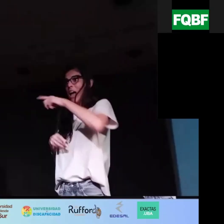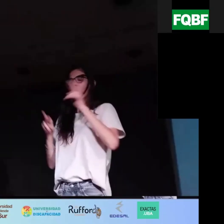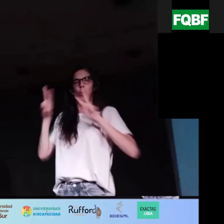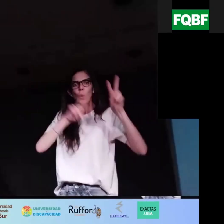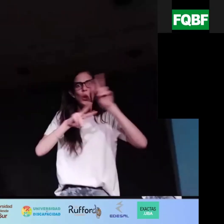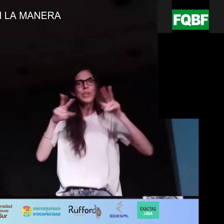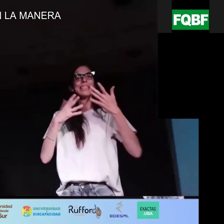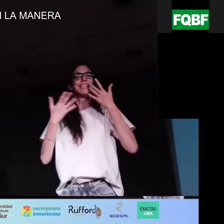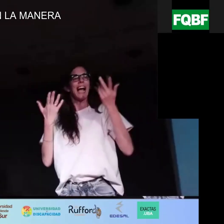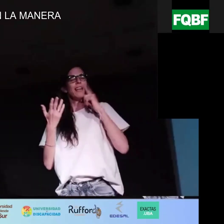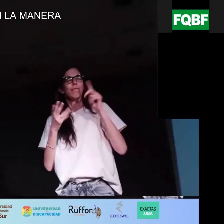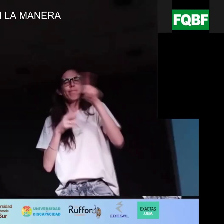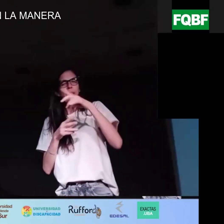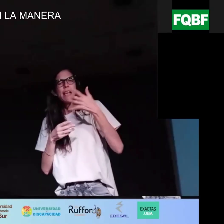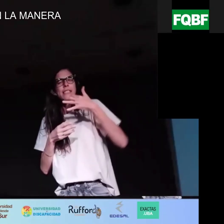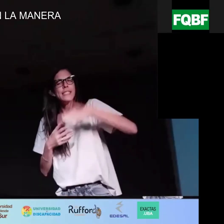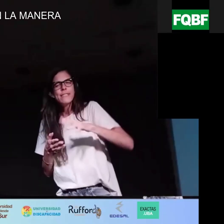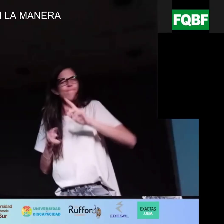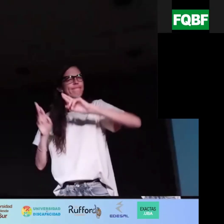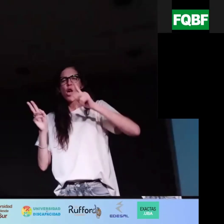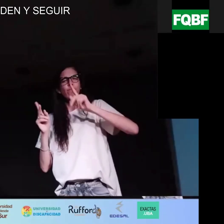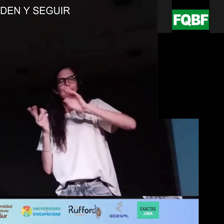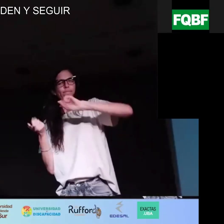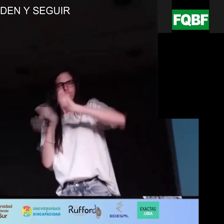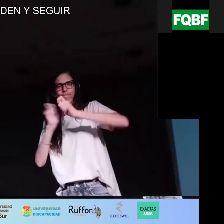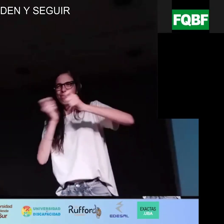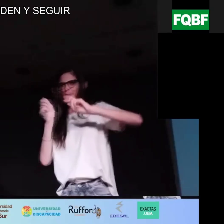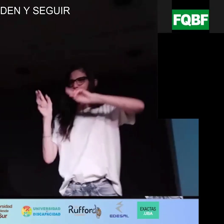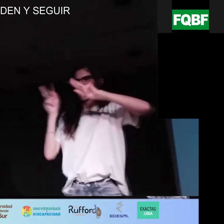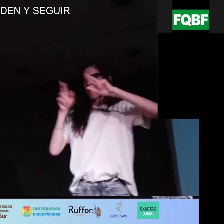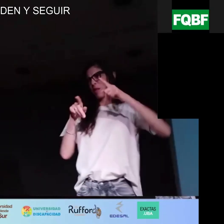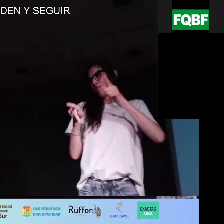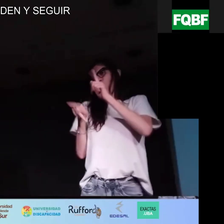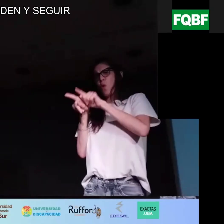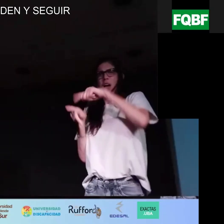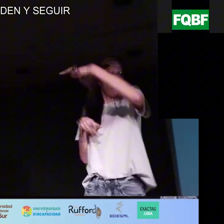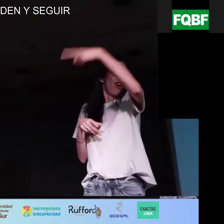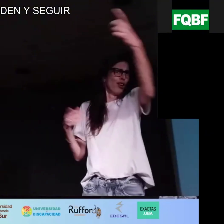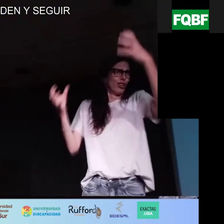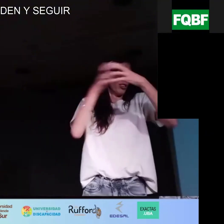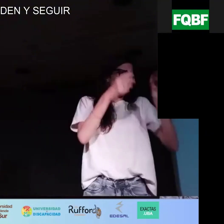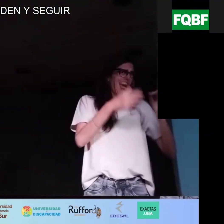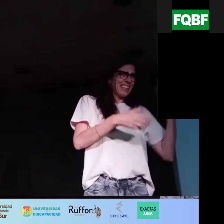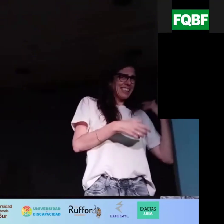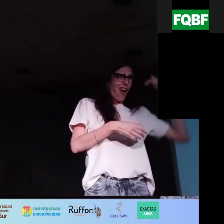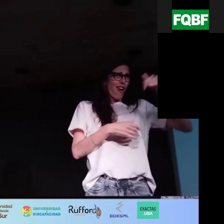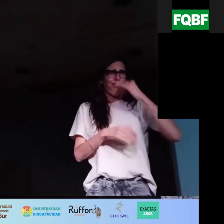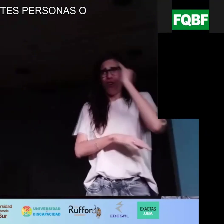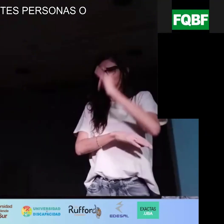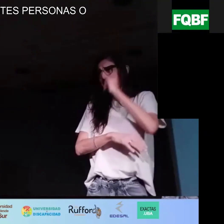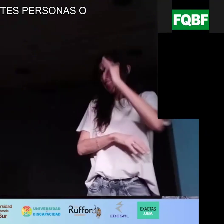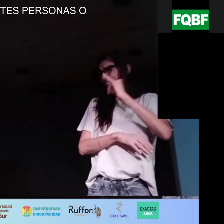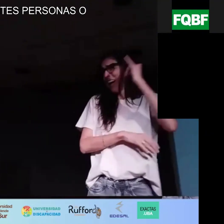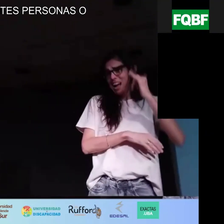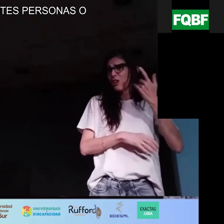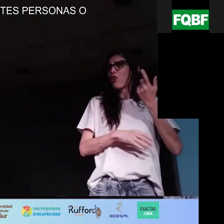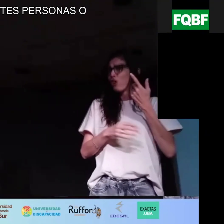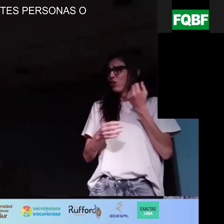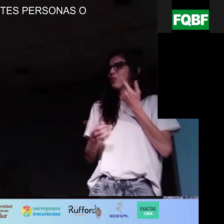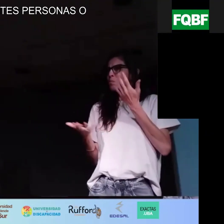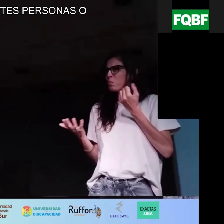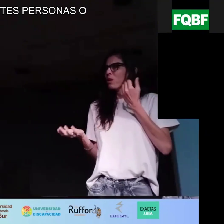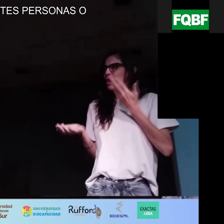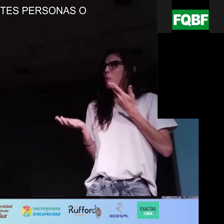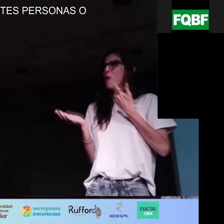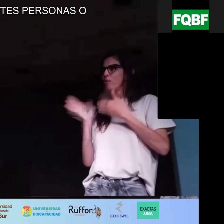progresando. Entonces, que ustedes busquen la manera, la forma que ven que no entienden y seguir adaptando, estar en contacto con